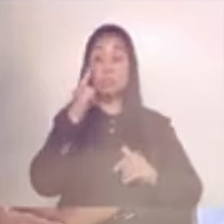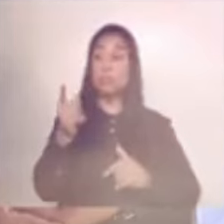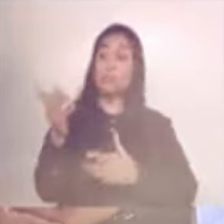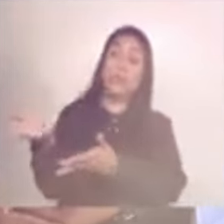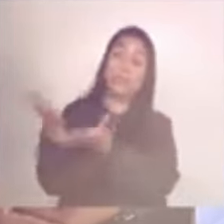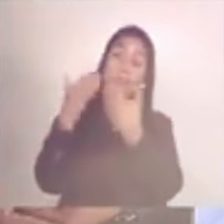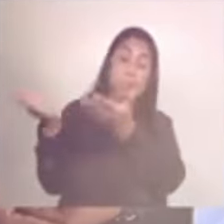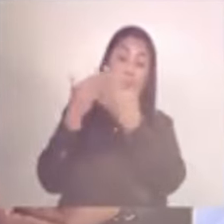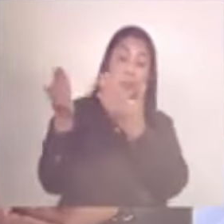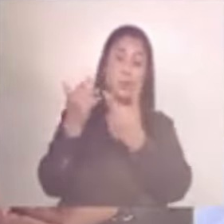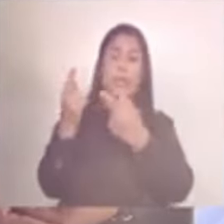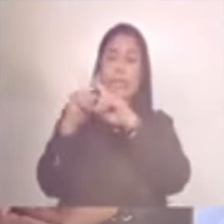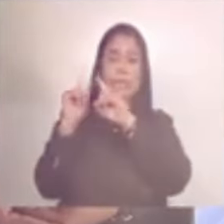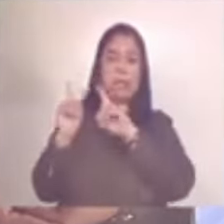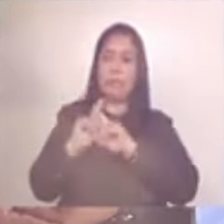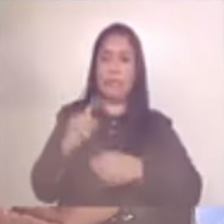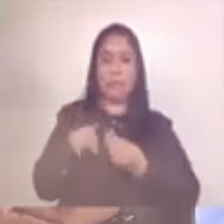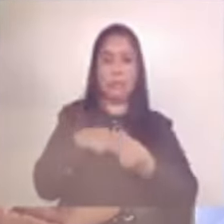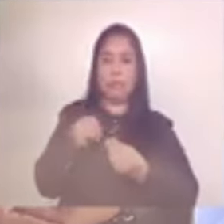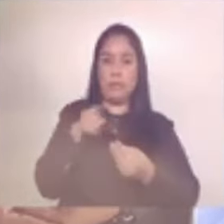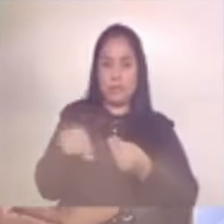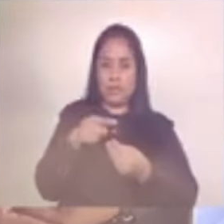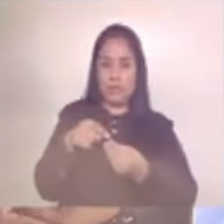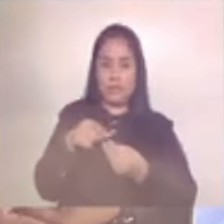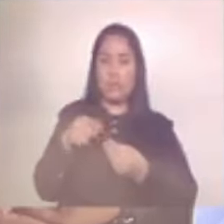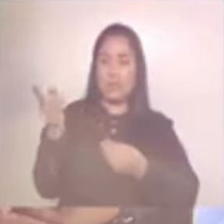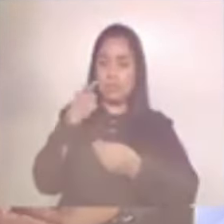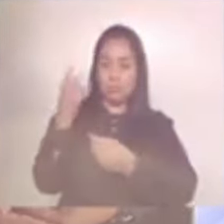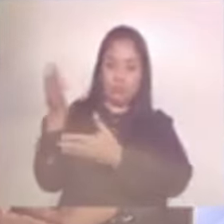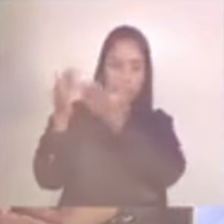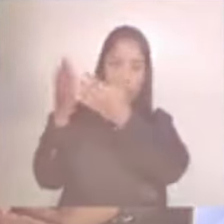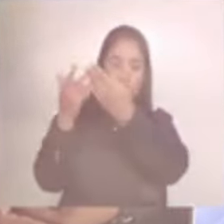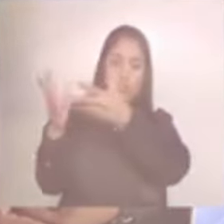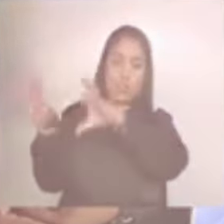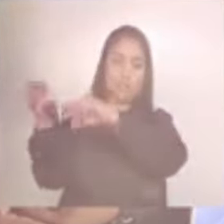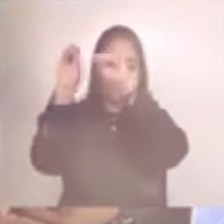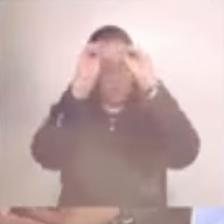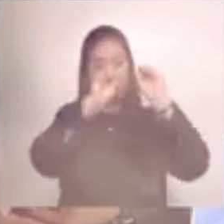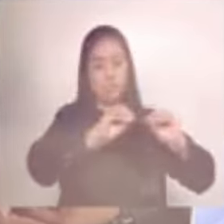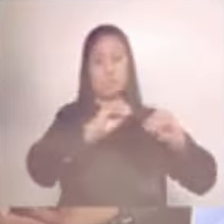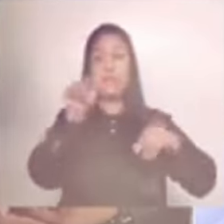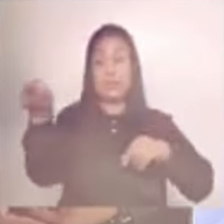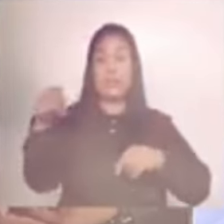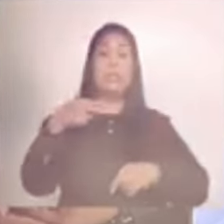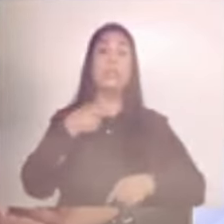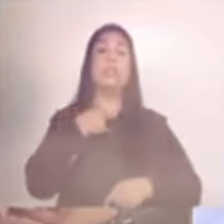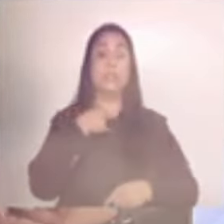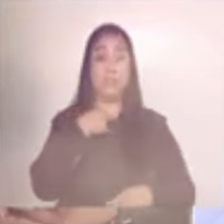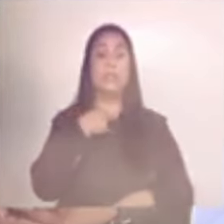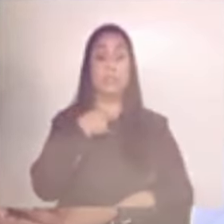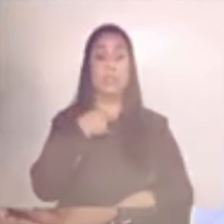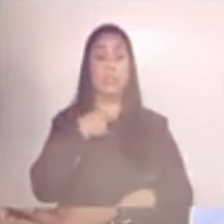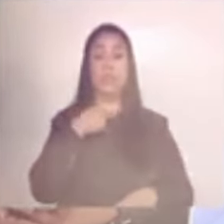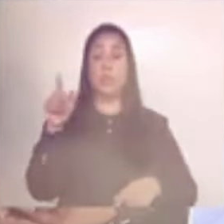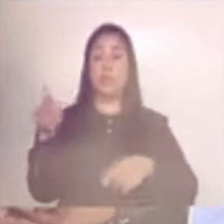a varias, si no todas, a la mayoría de las familias que están en situación de riesgo, están